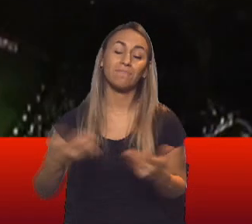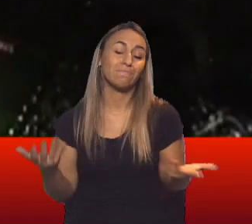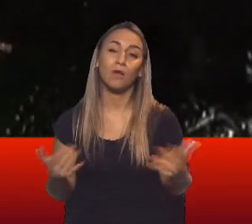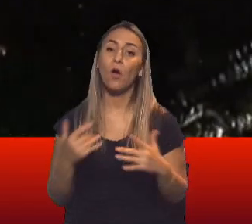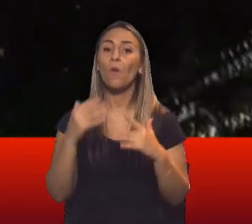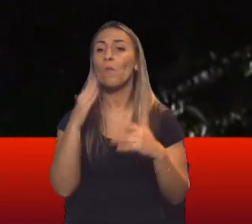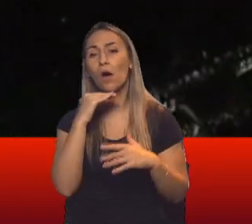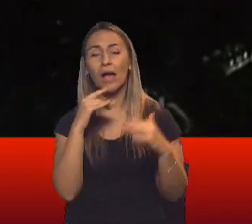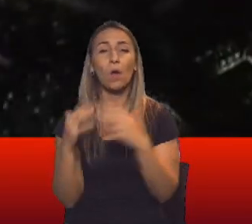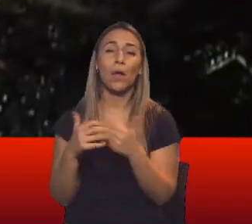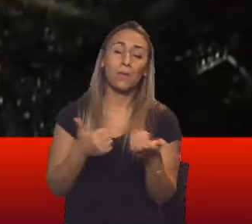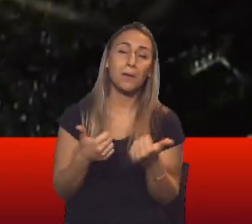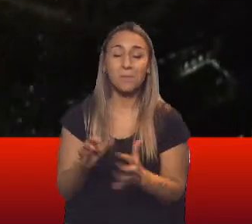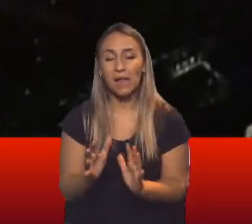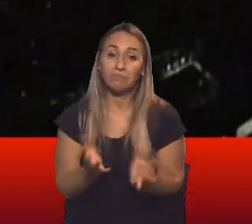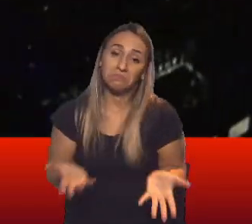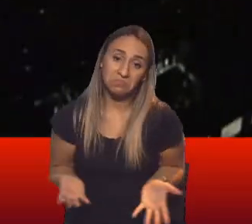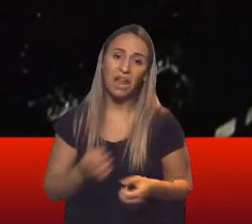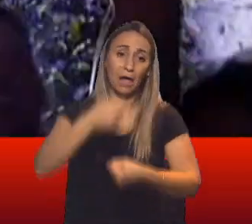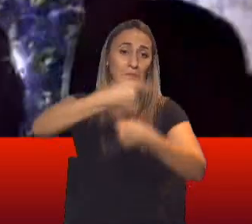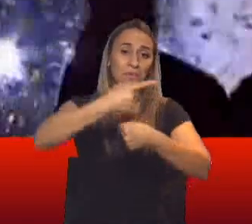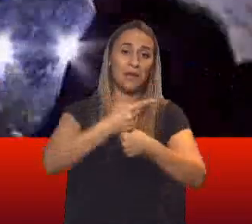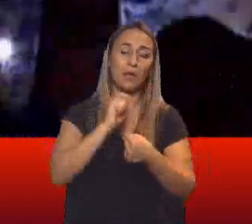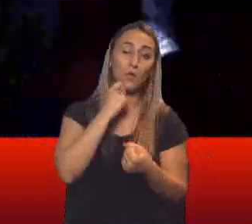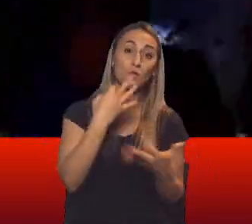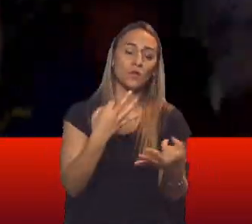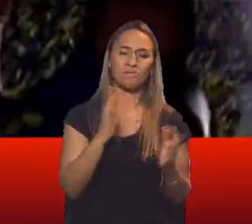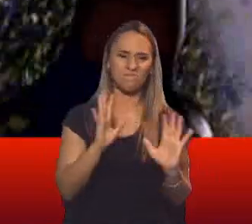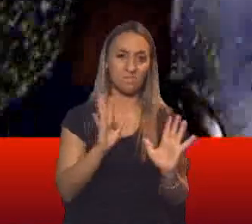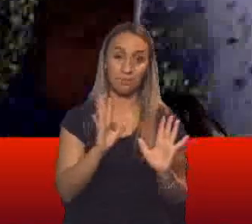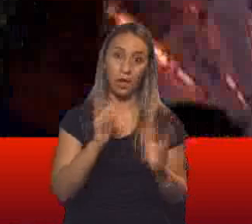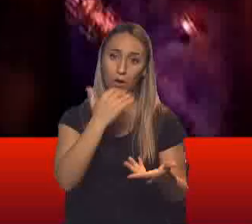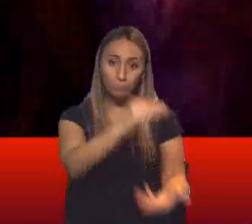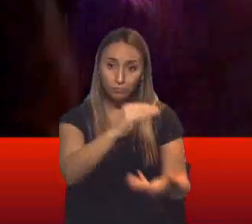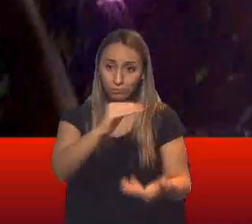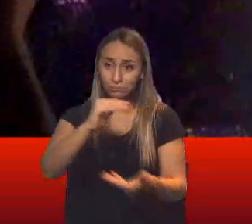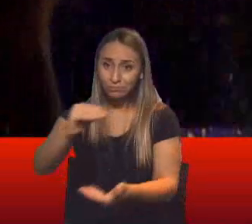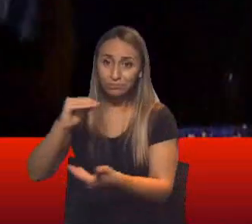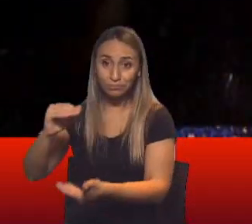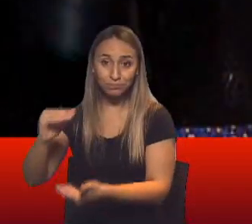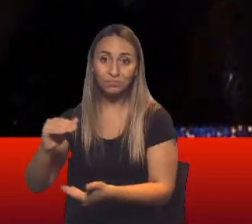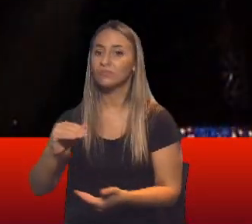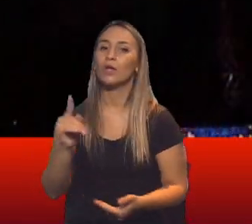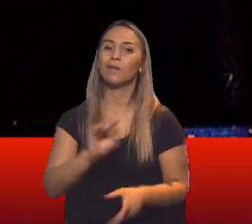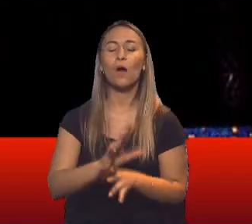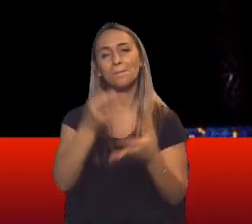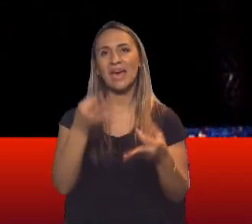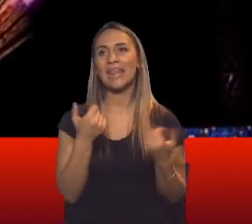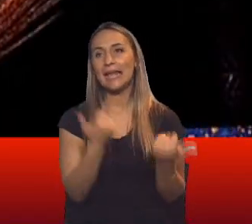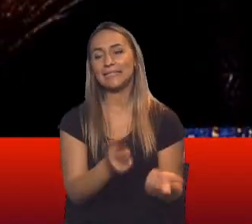juega Boca? Sí, la primera sí. No juega lindo, pero los títulos no se merecen, los títulos se ganan. Y